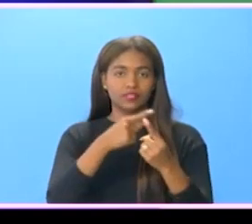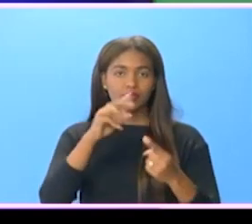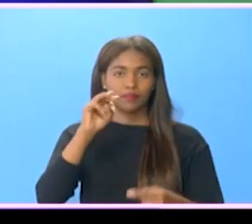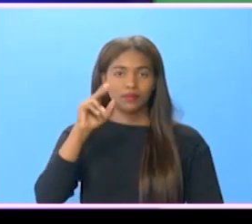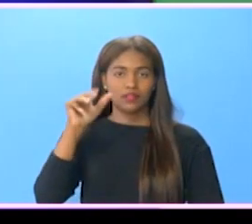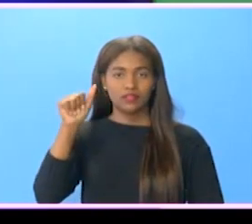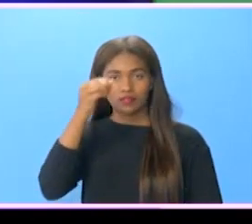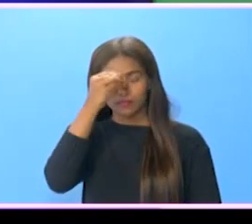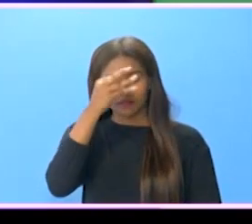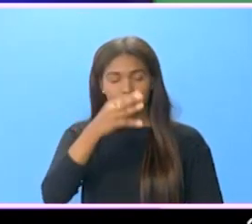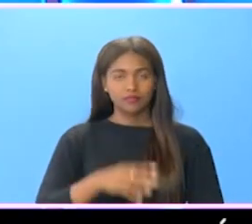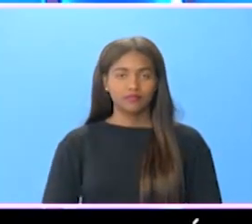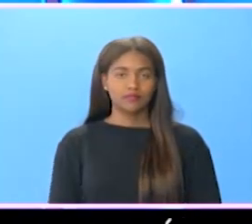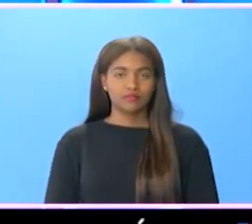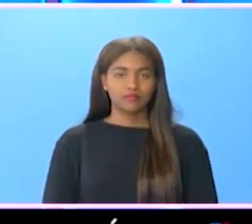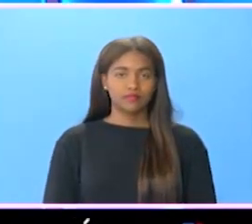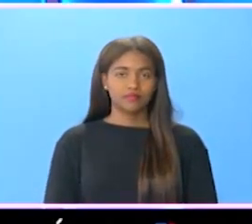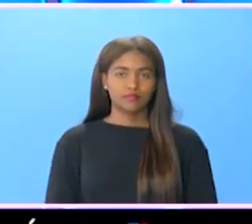Victoria Suárez.